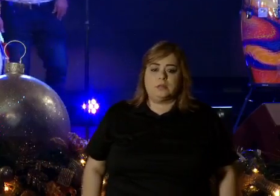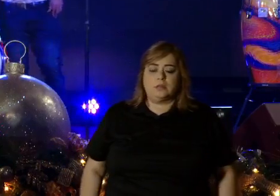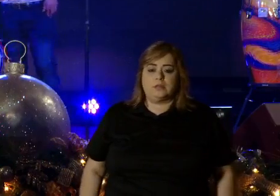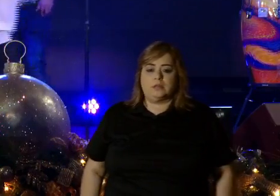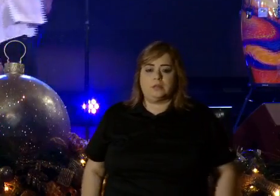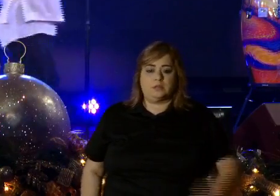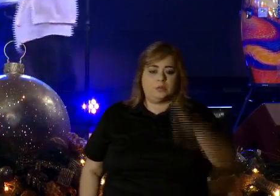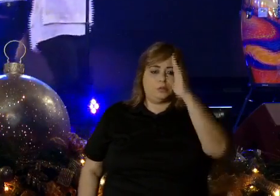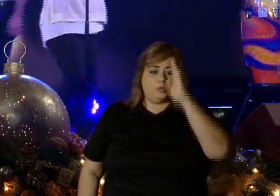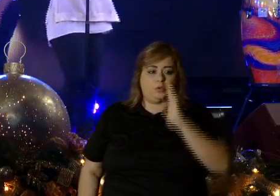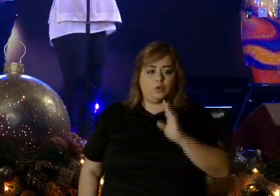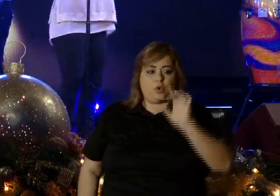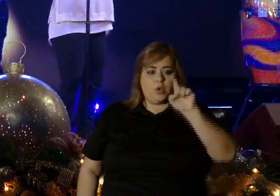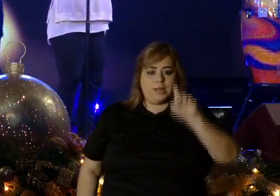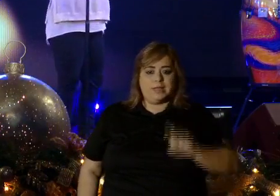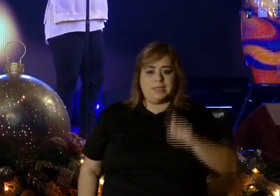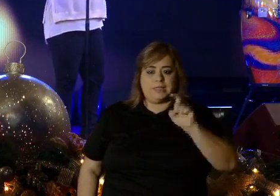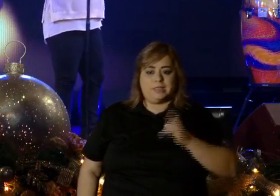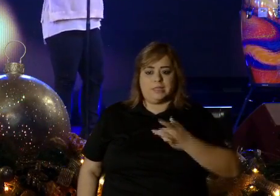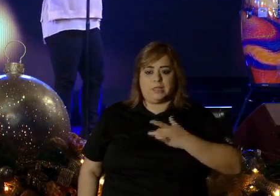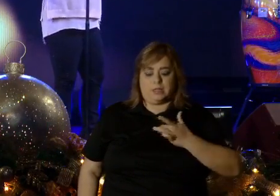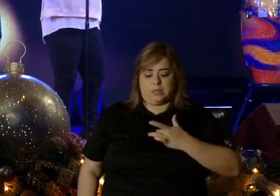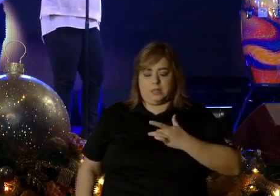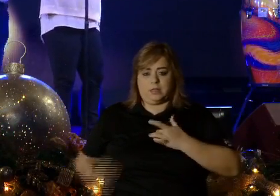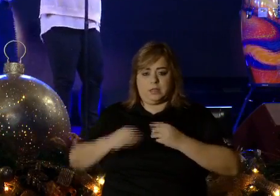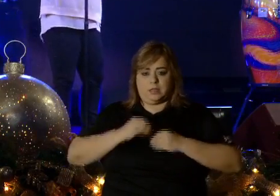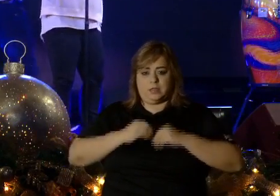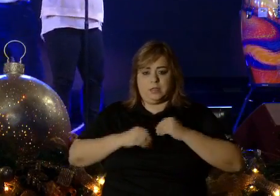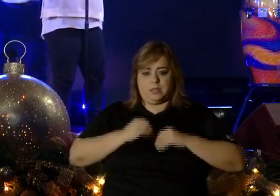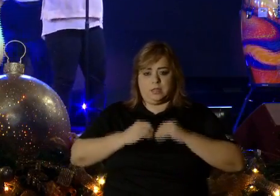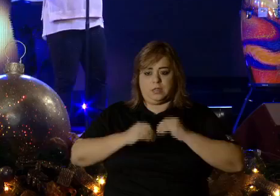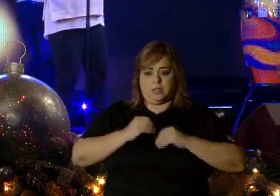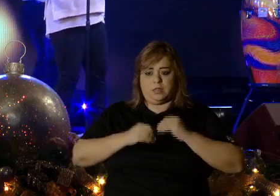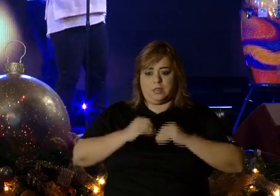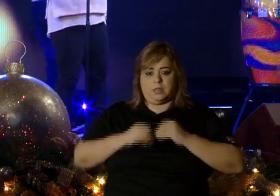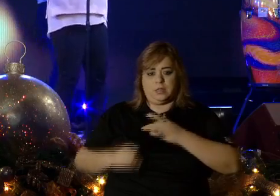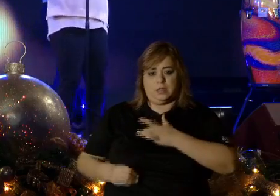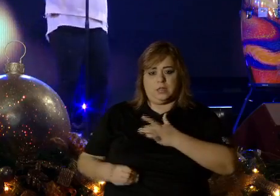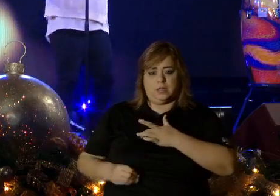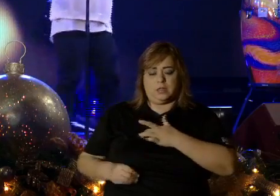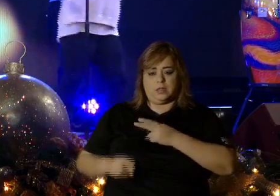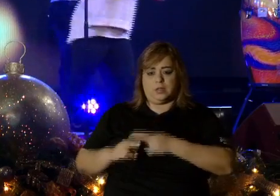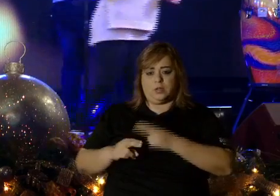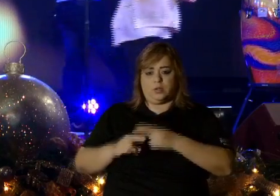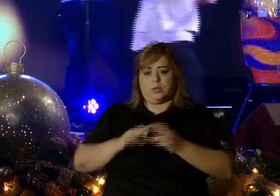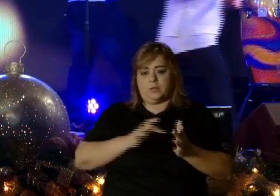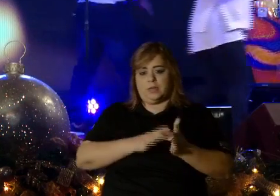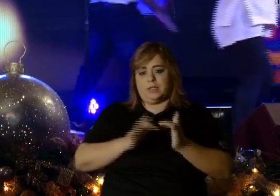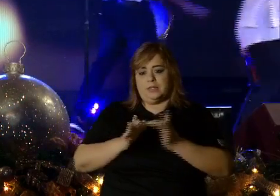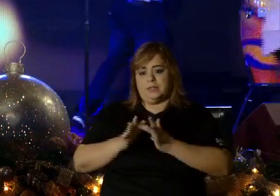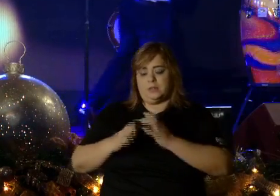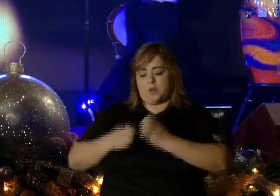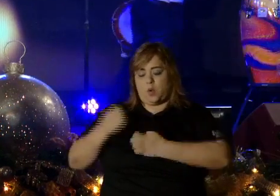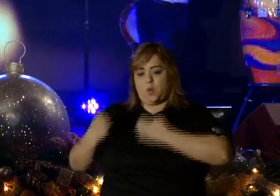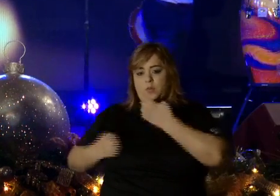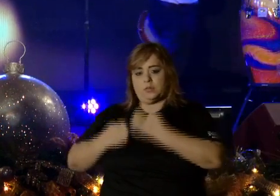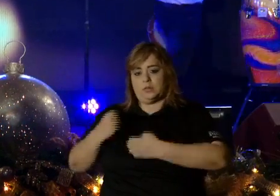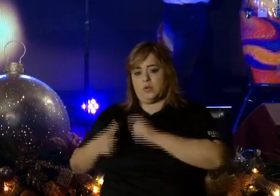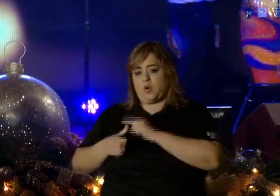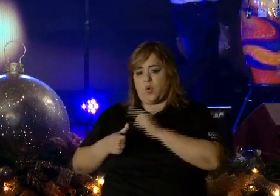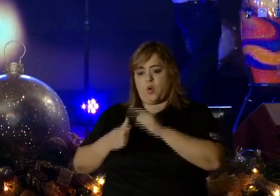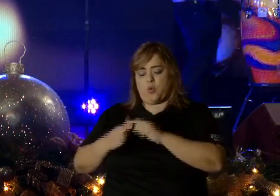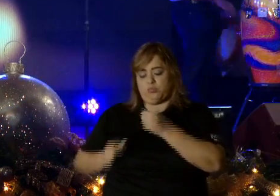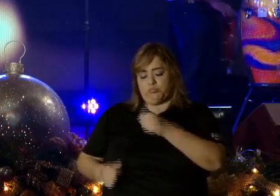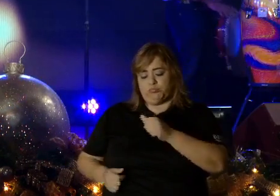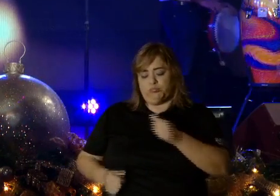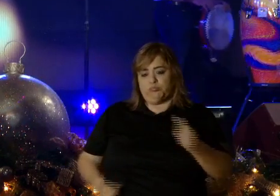cosa, póngase la mano aquí, lo sentí. Padre, en el nombre de Jesús, ya sea emociones o cualquier